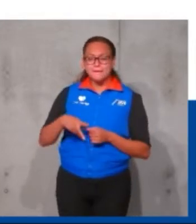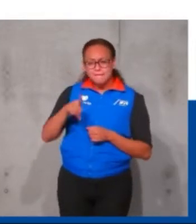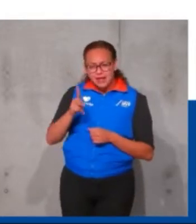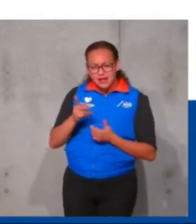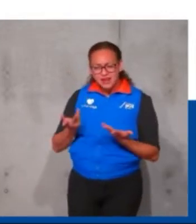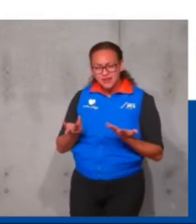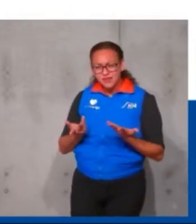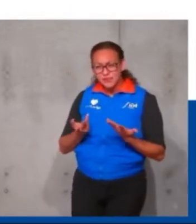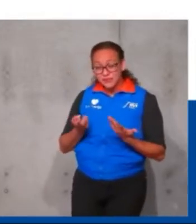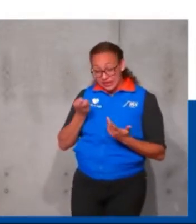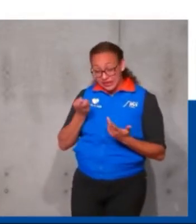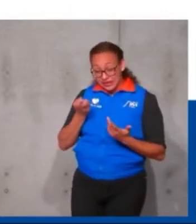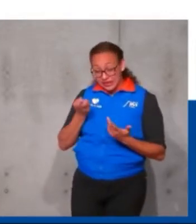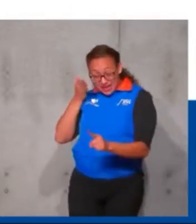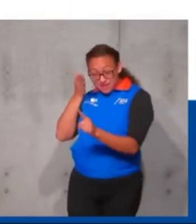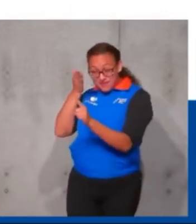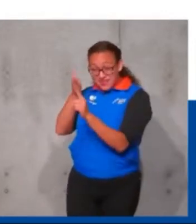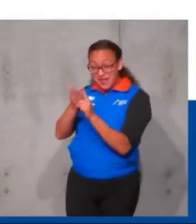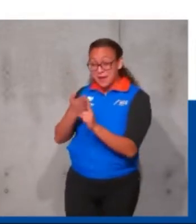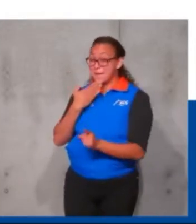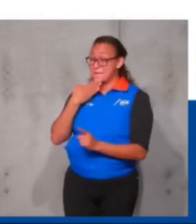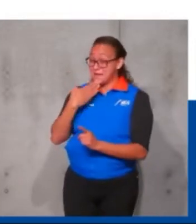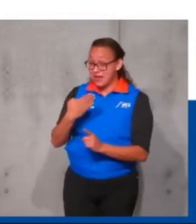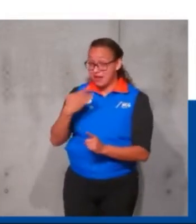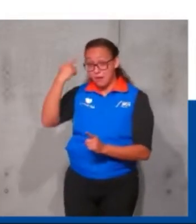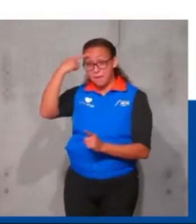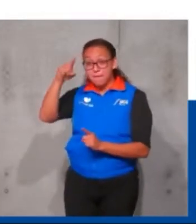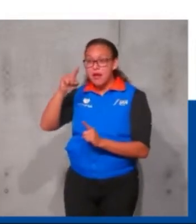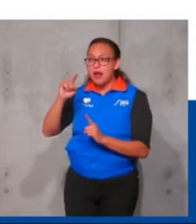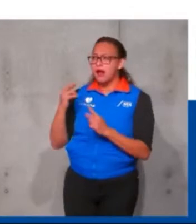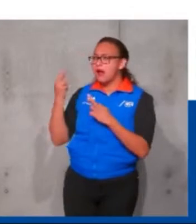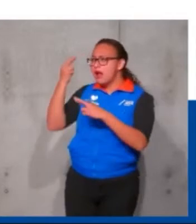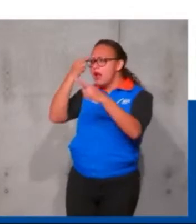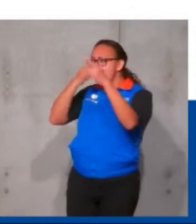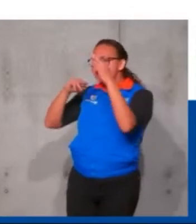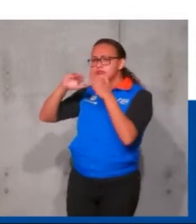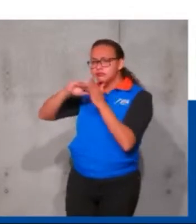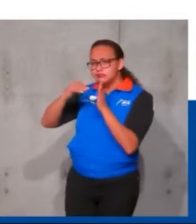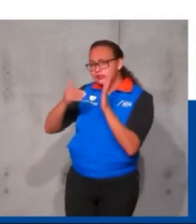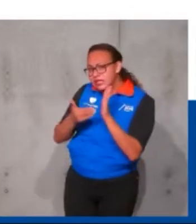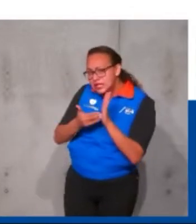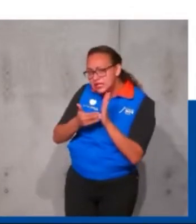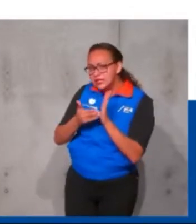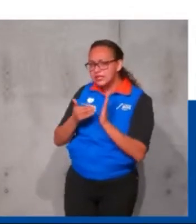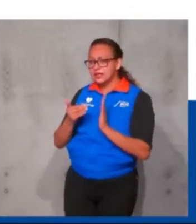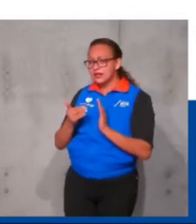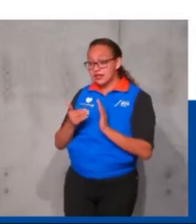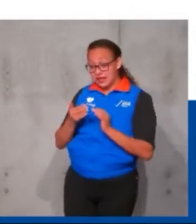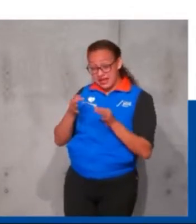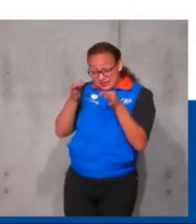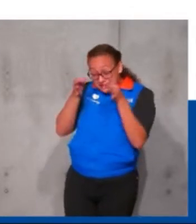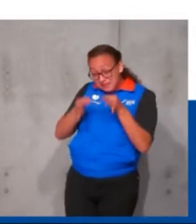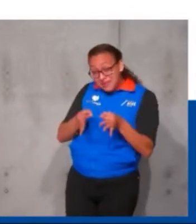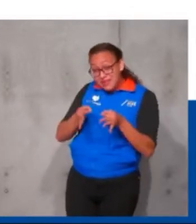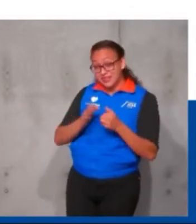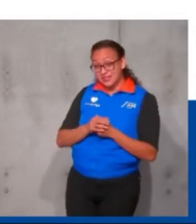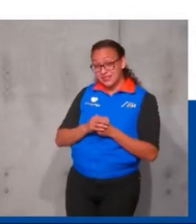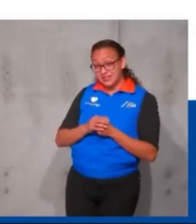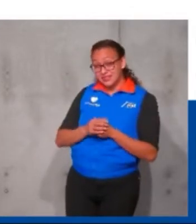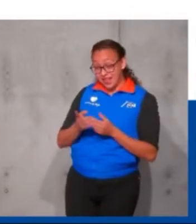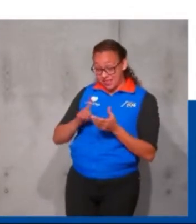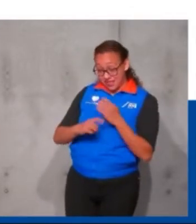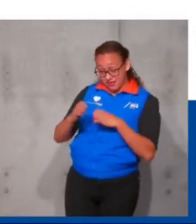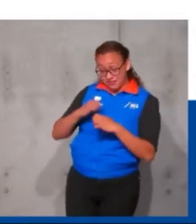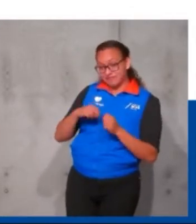pero no están enfocados, o muchas veces no son estratégicos al